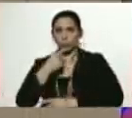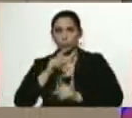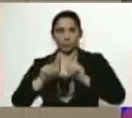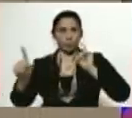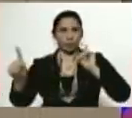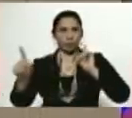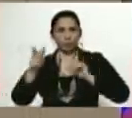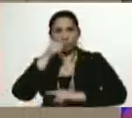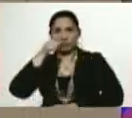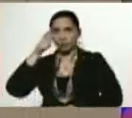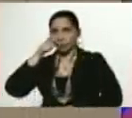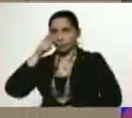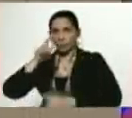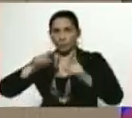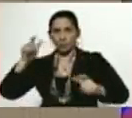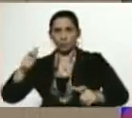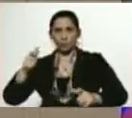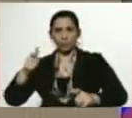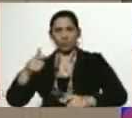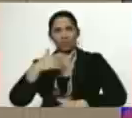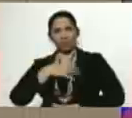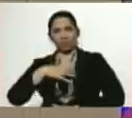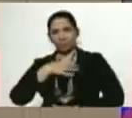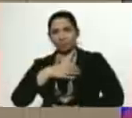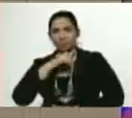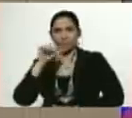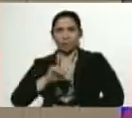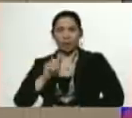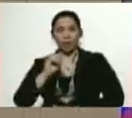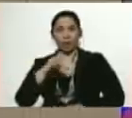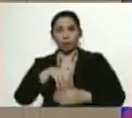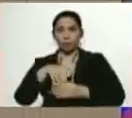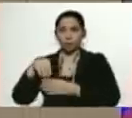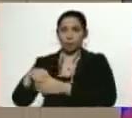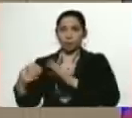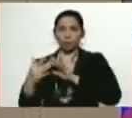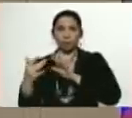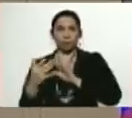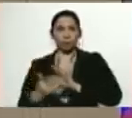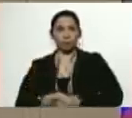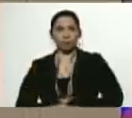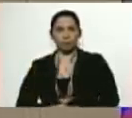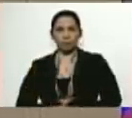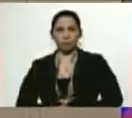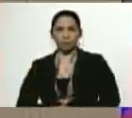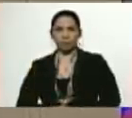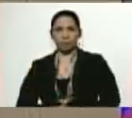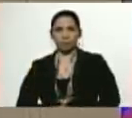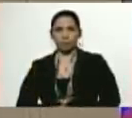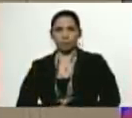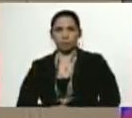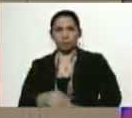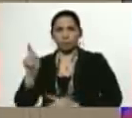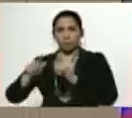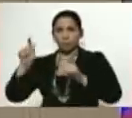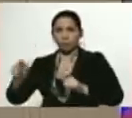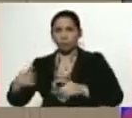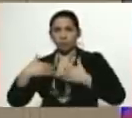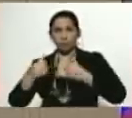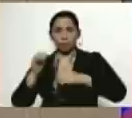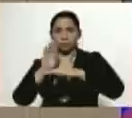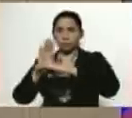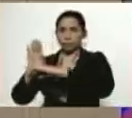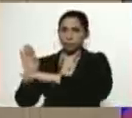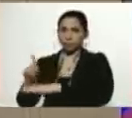aislamiento supervisado de los casos sintomáticos y cuarentena de los contactos, protección del personal de salud,